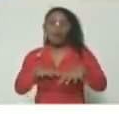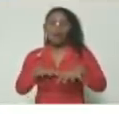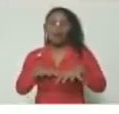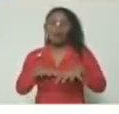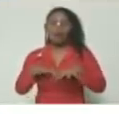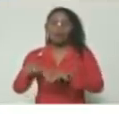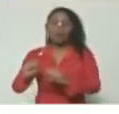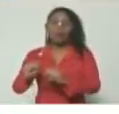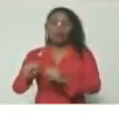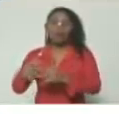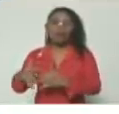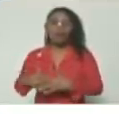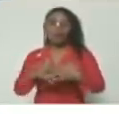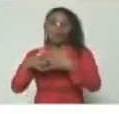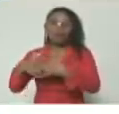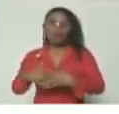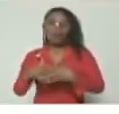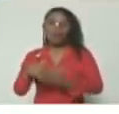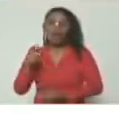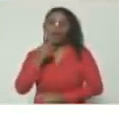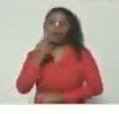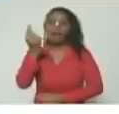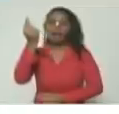norteamericano a decir